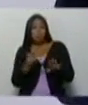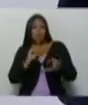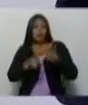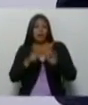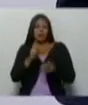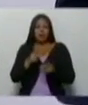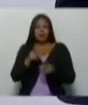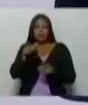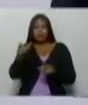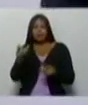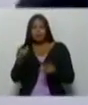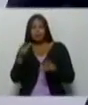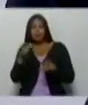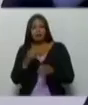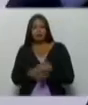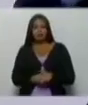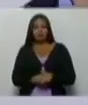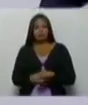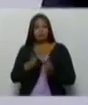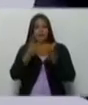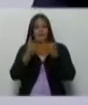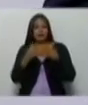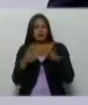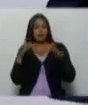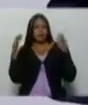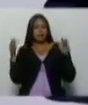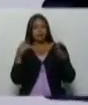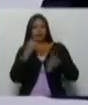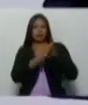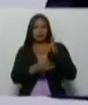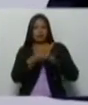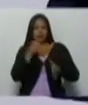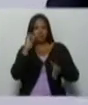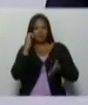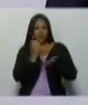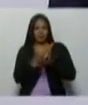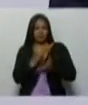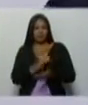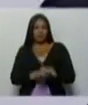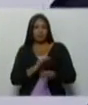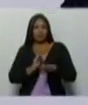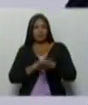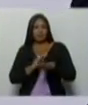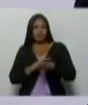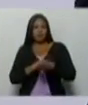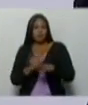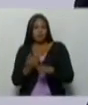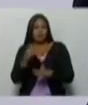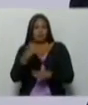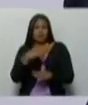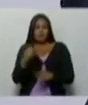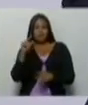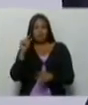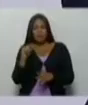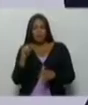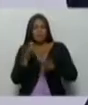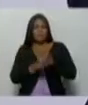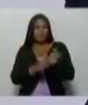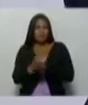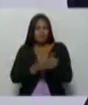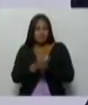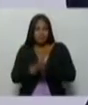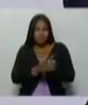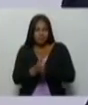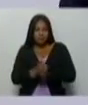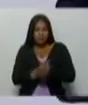la mayoría de las empresas son las empresas grandes las que registran las marcas. Porque quizá el pequeño, el emprendedor,